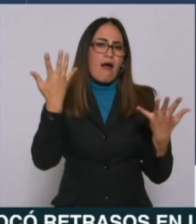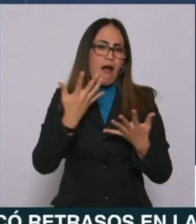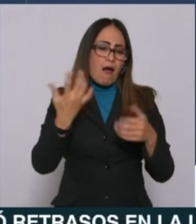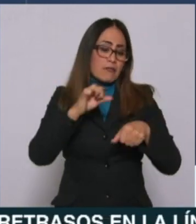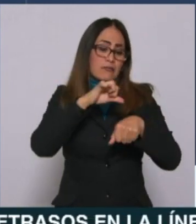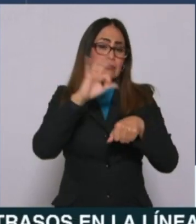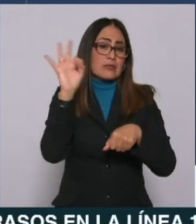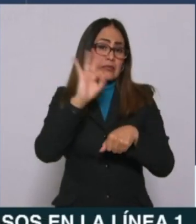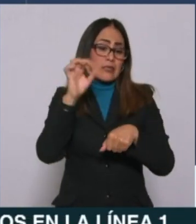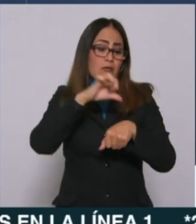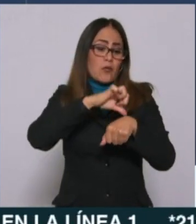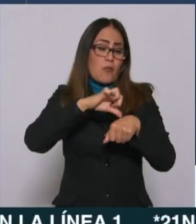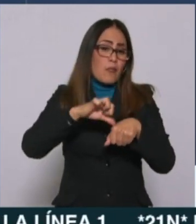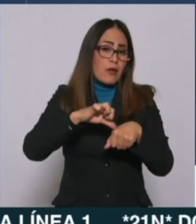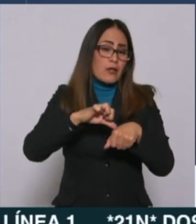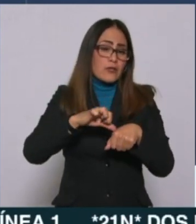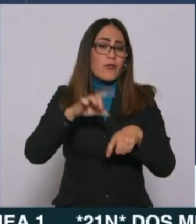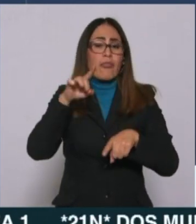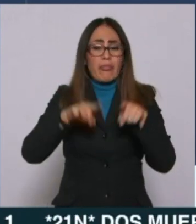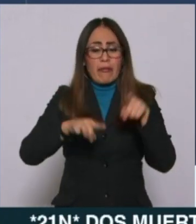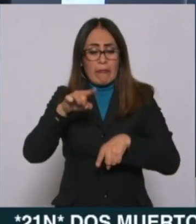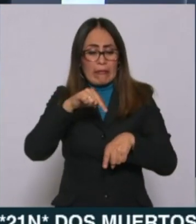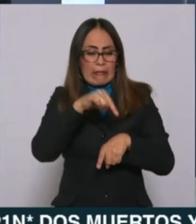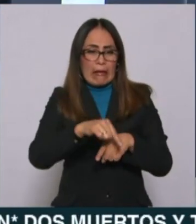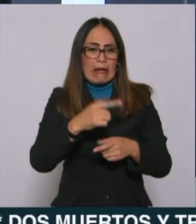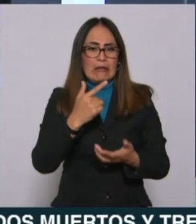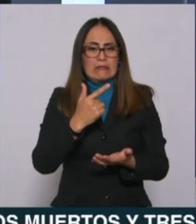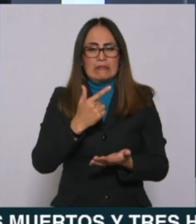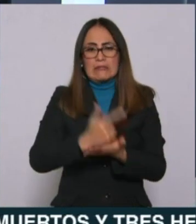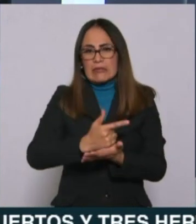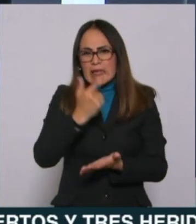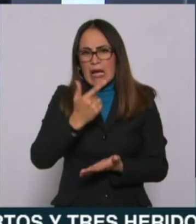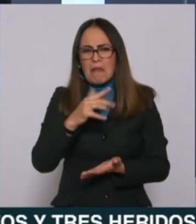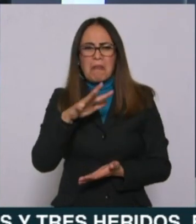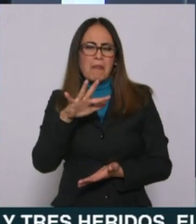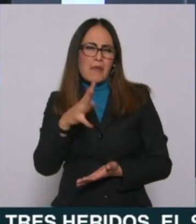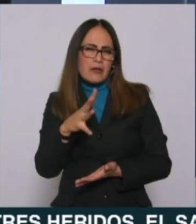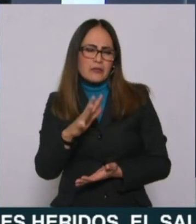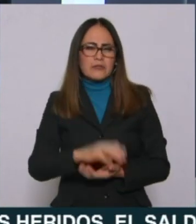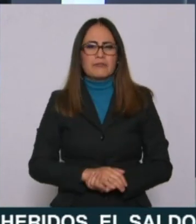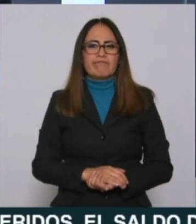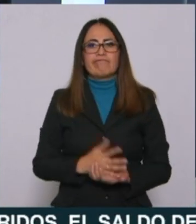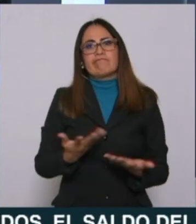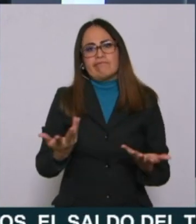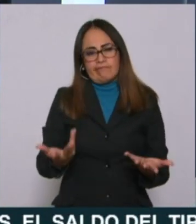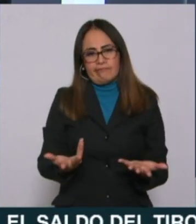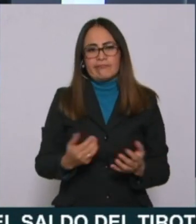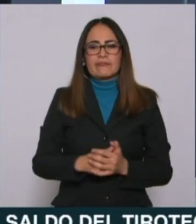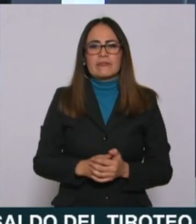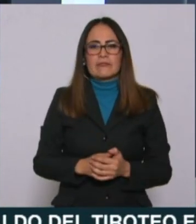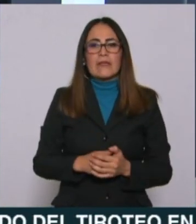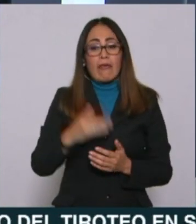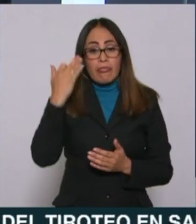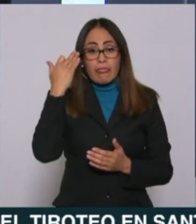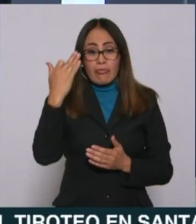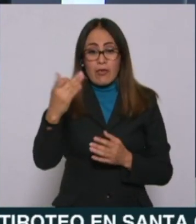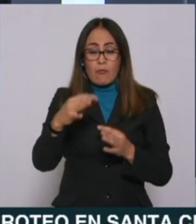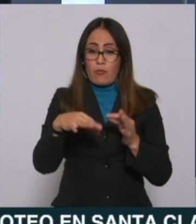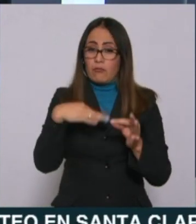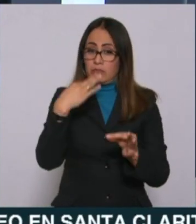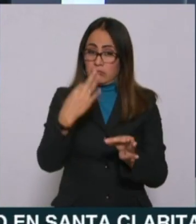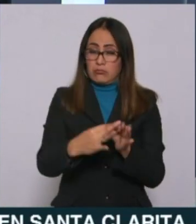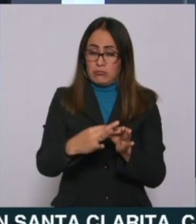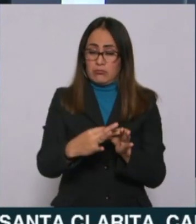quirúrgico dependiendo de la magnitud del problema. Por supuesto que en un buen momento